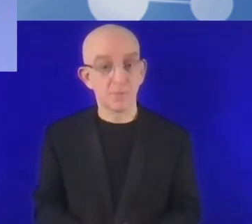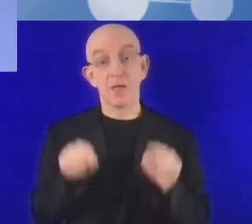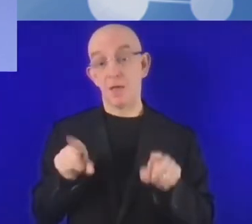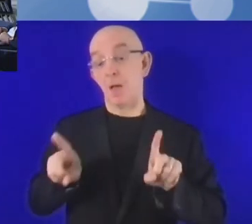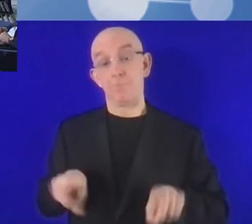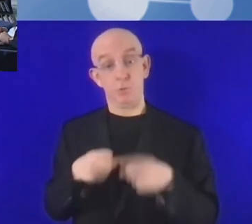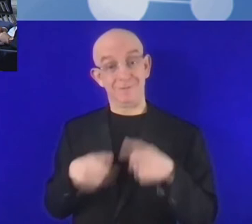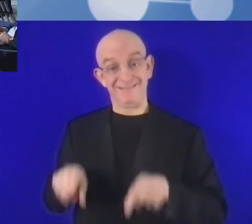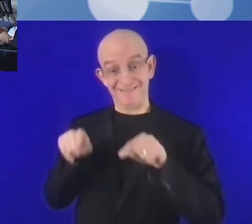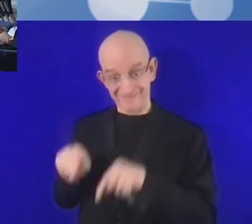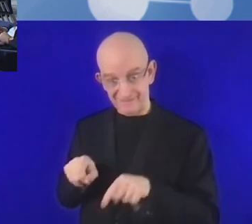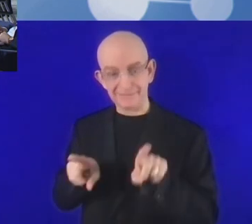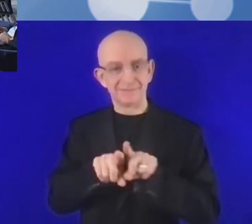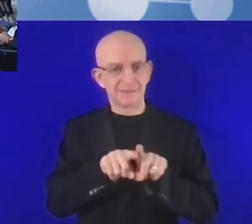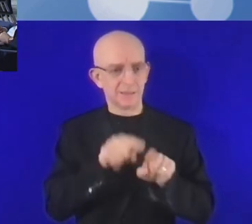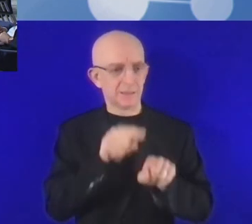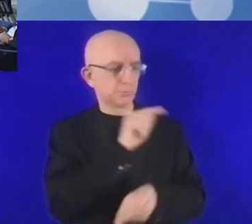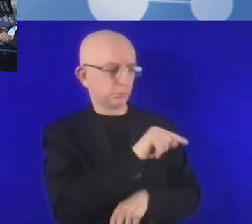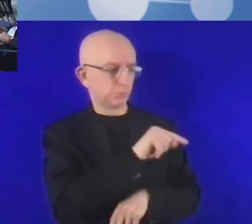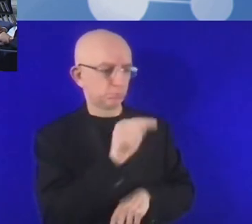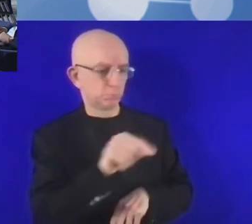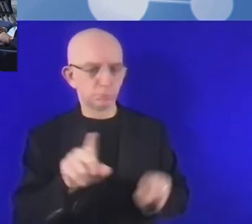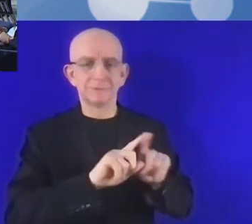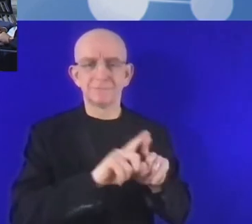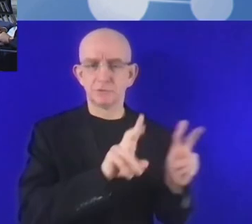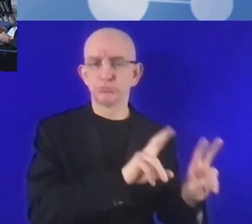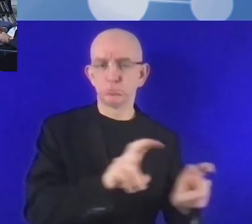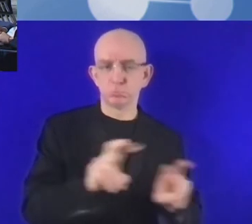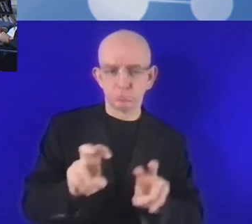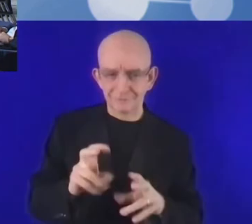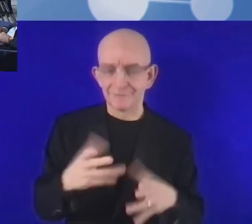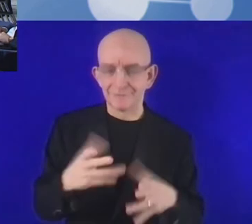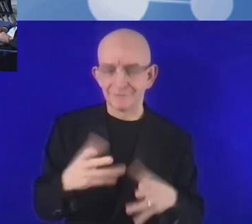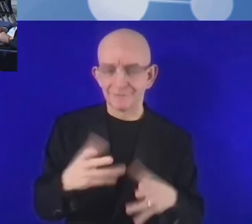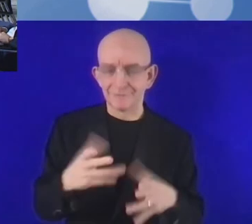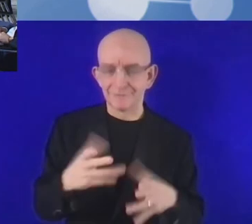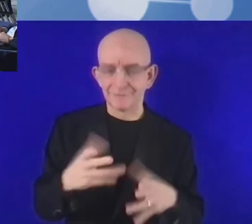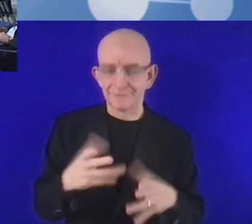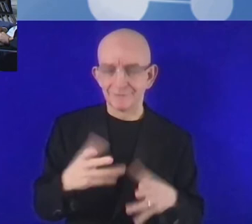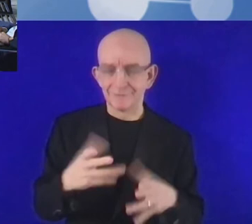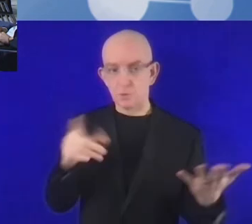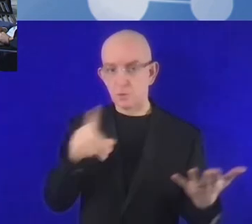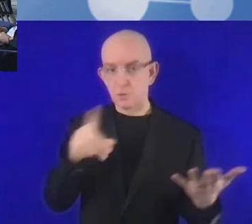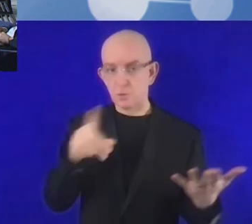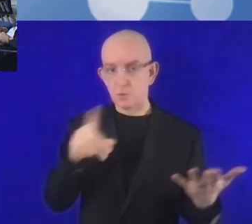música y en otros temas es muy importante, el tema de valores y ética.